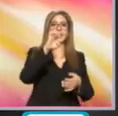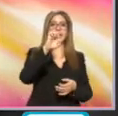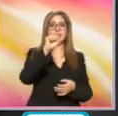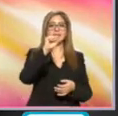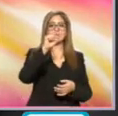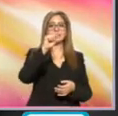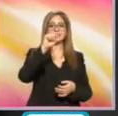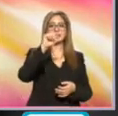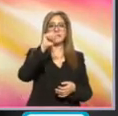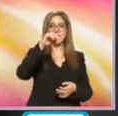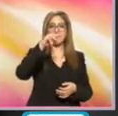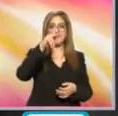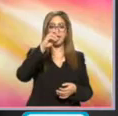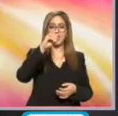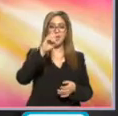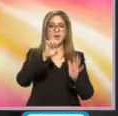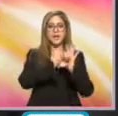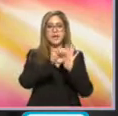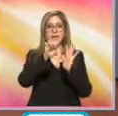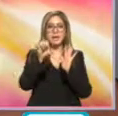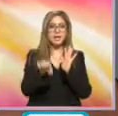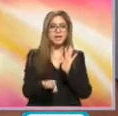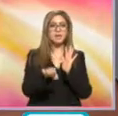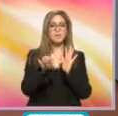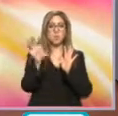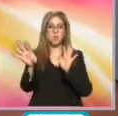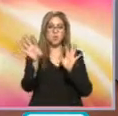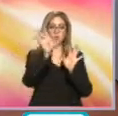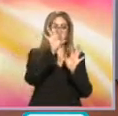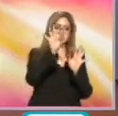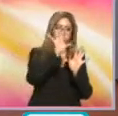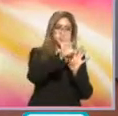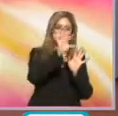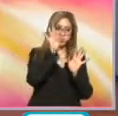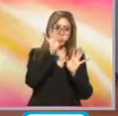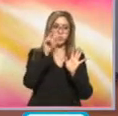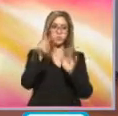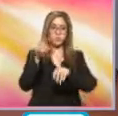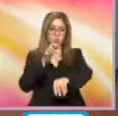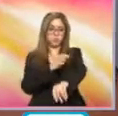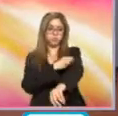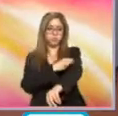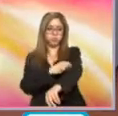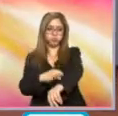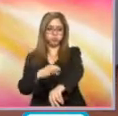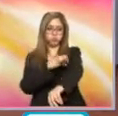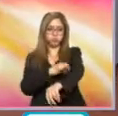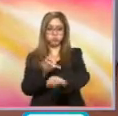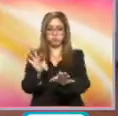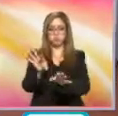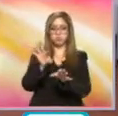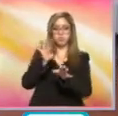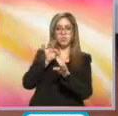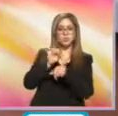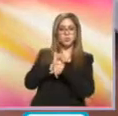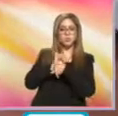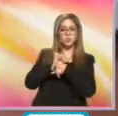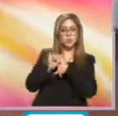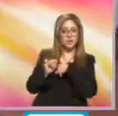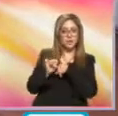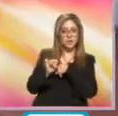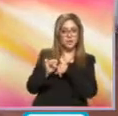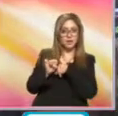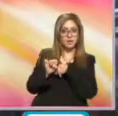más prioritario, por ejemplo, algo que llame más la atención como esto, y en la que está marcada, entonces nos vamos a algo más suavecito, ¿no? Entonces siempre hay